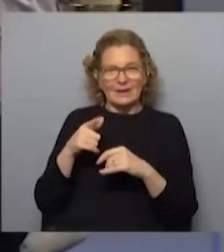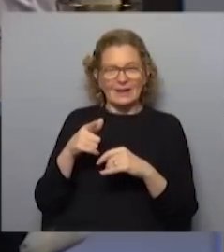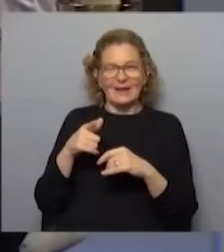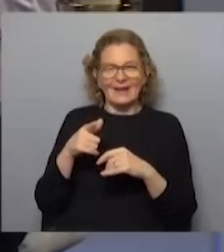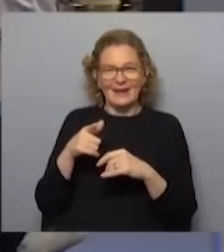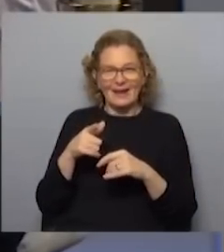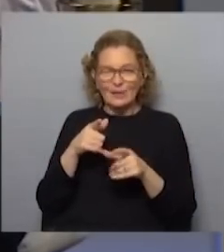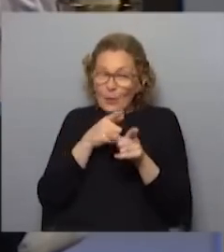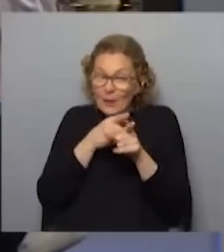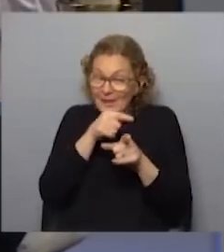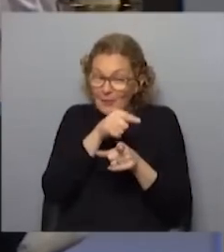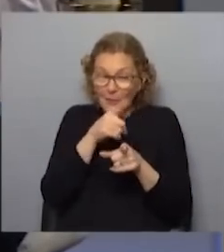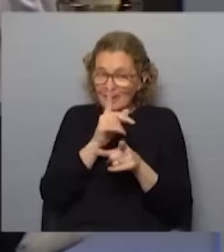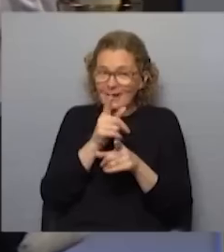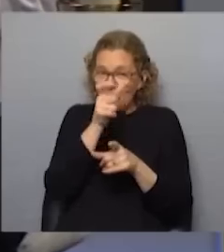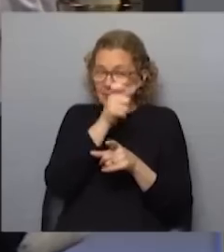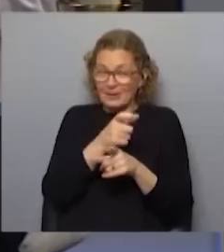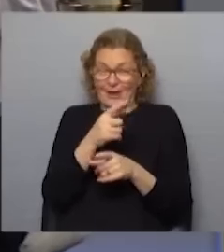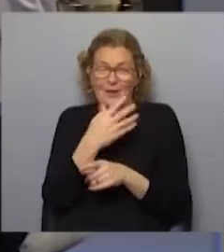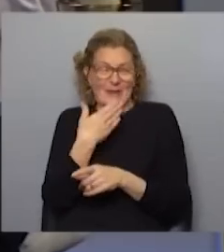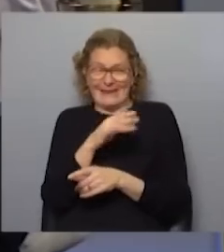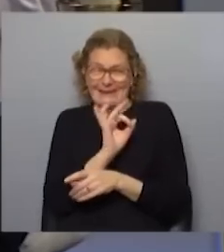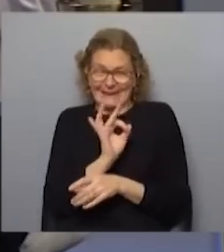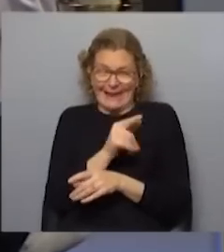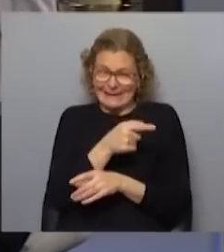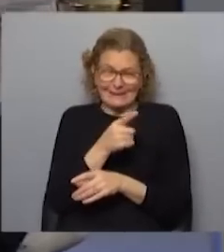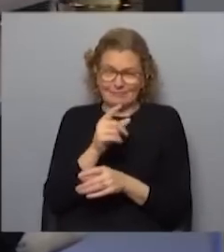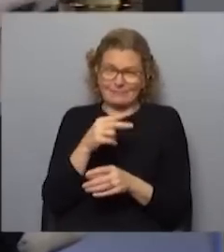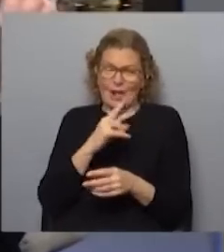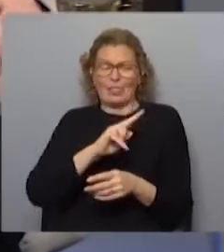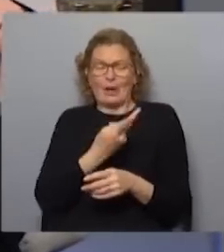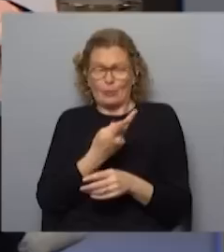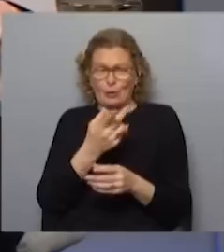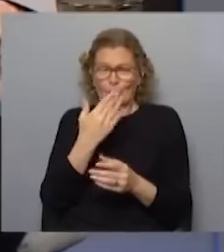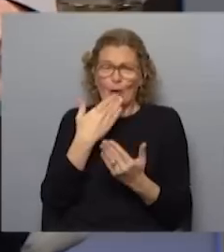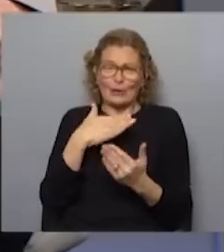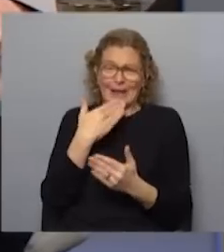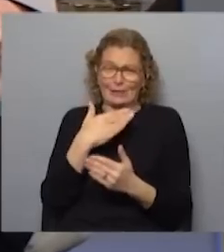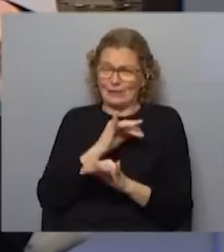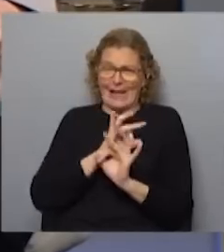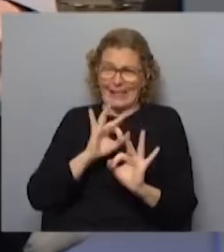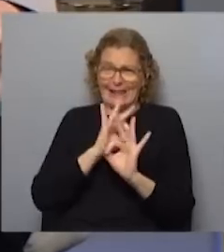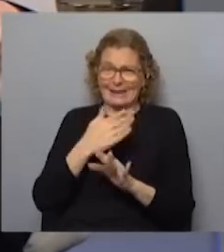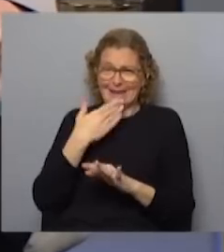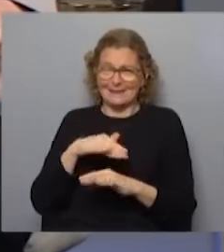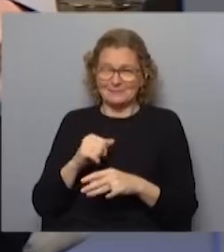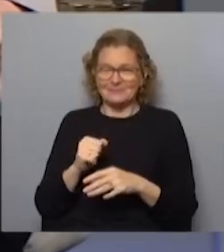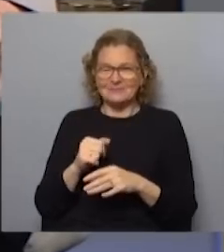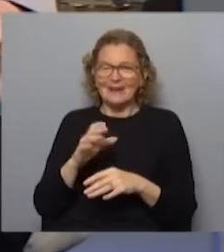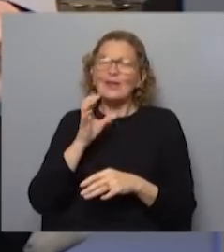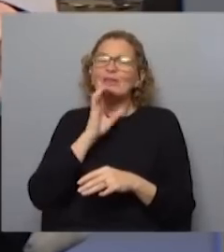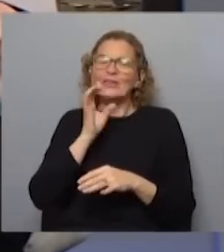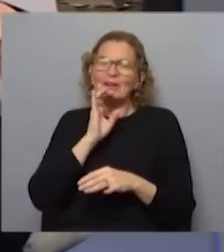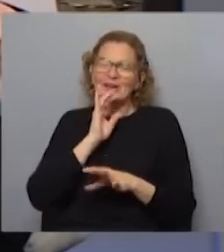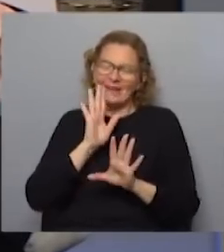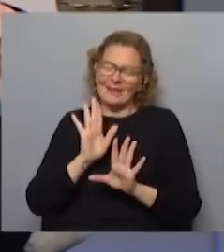renuncia dice me tocó una rusa no no no estoy entre traigan un traductor no yo te entendí todo vale confianza